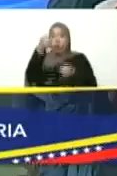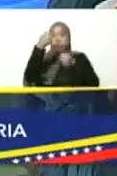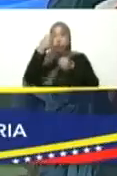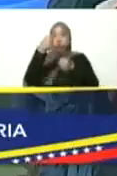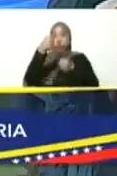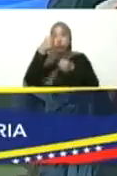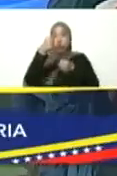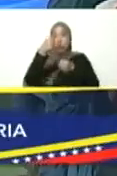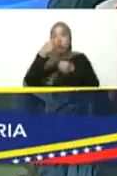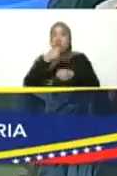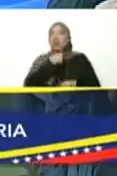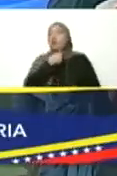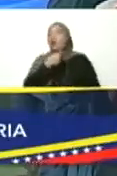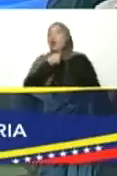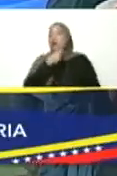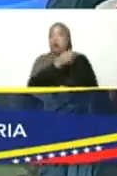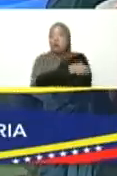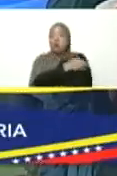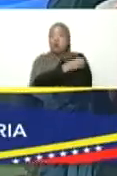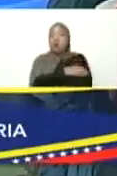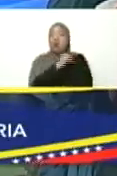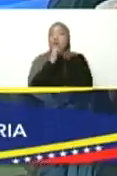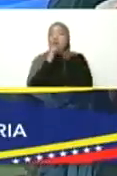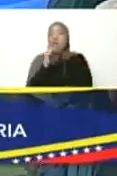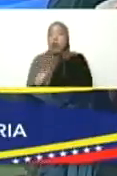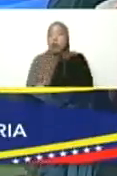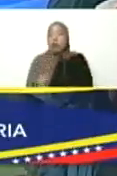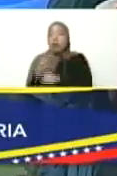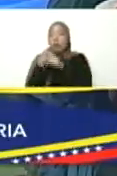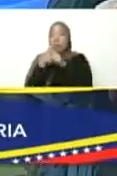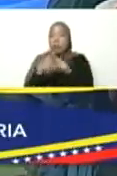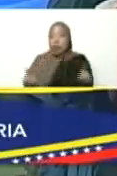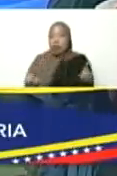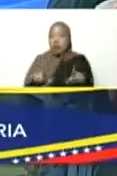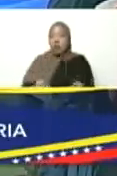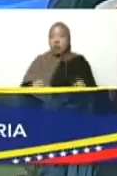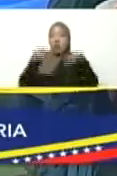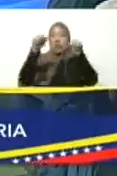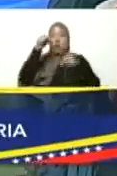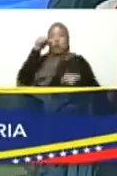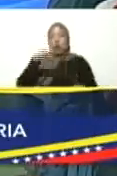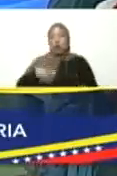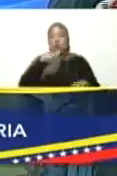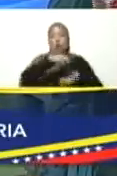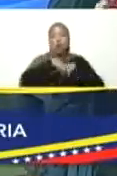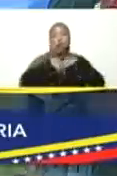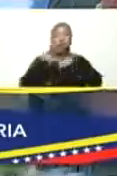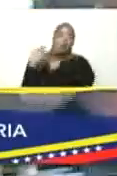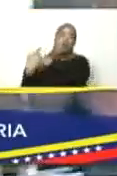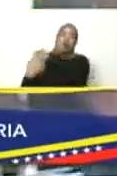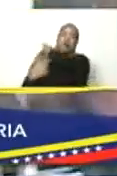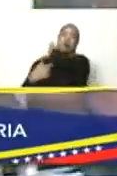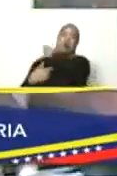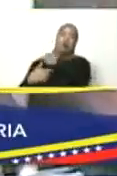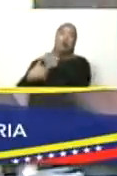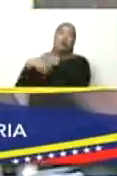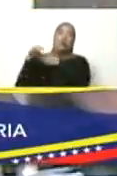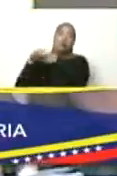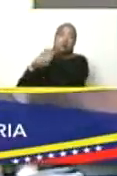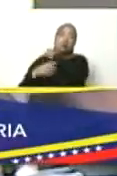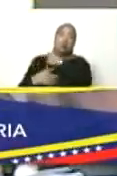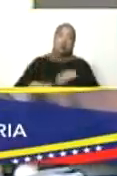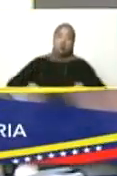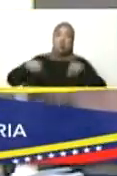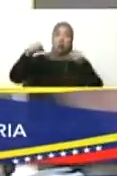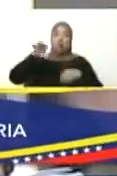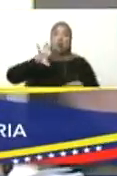Ellos desprecian los CLAP y le hacen mala propaganda a los CLAP. Pero los CLAC salvaron al pueblo, salvaron la patria. Los CLAC en su